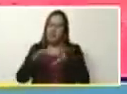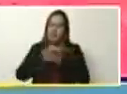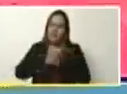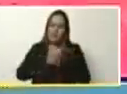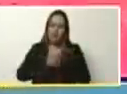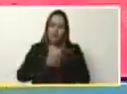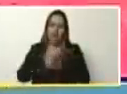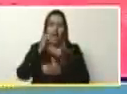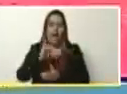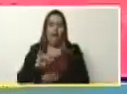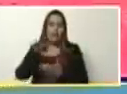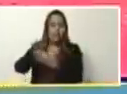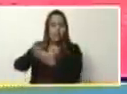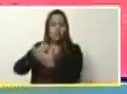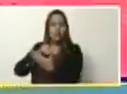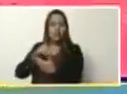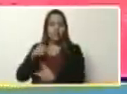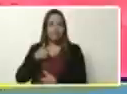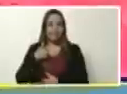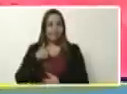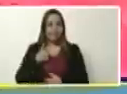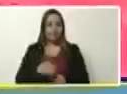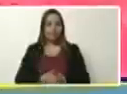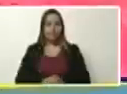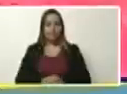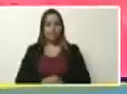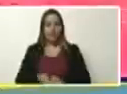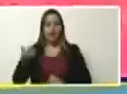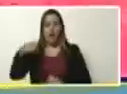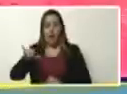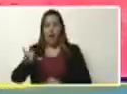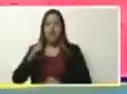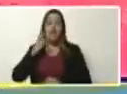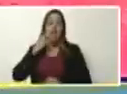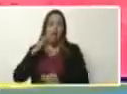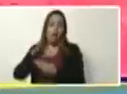que fueron ejemplos, que son ejemplos